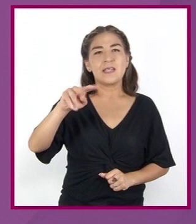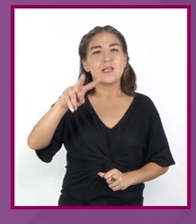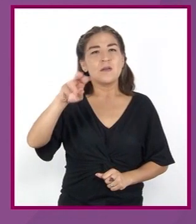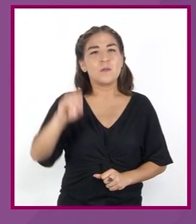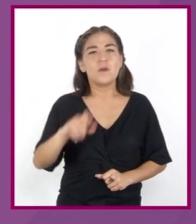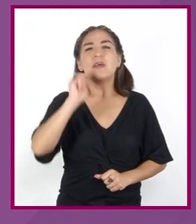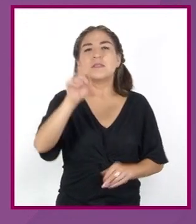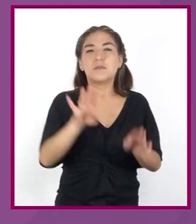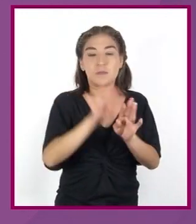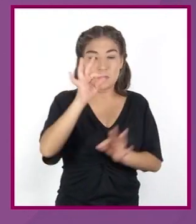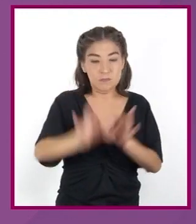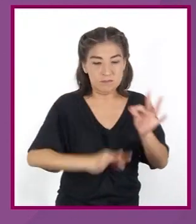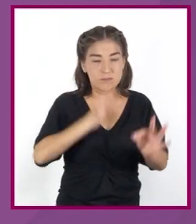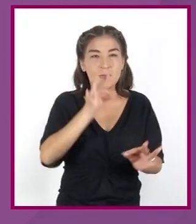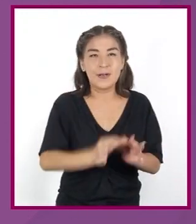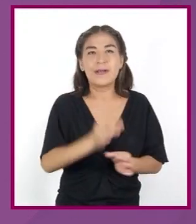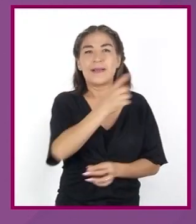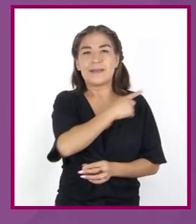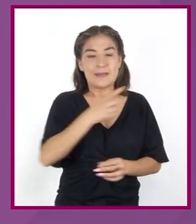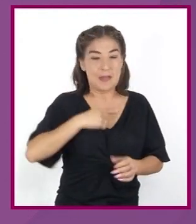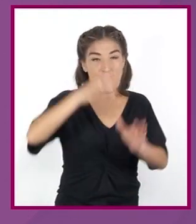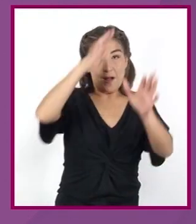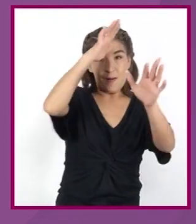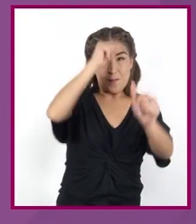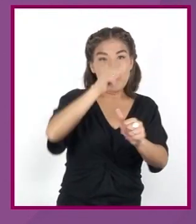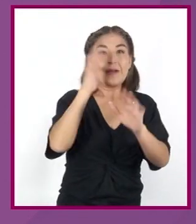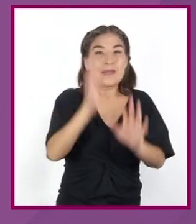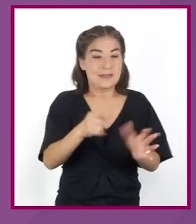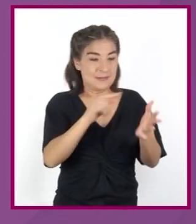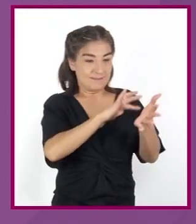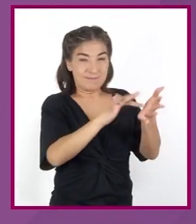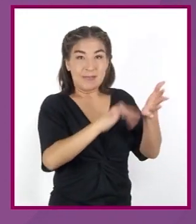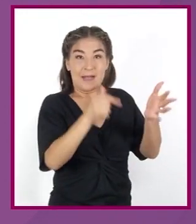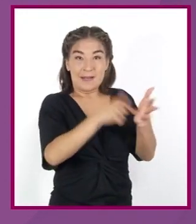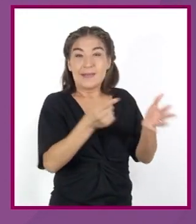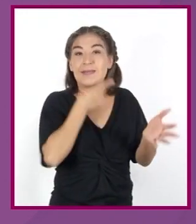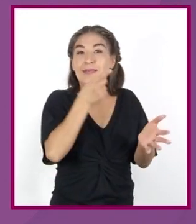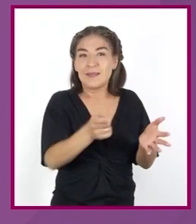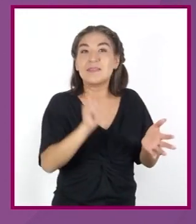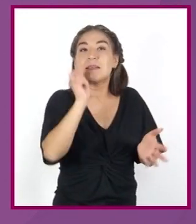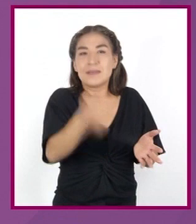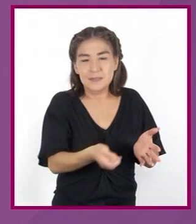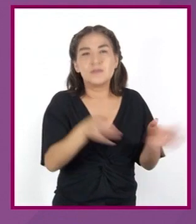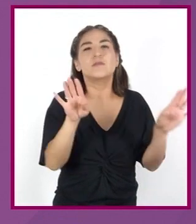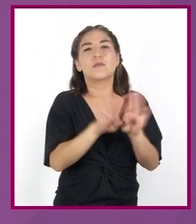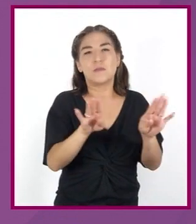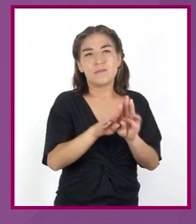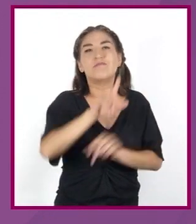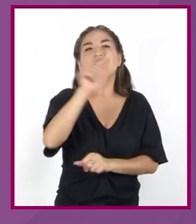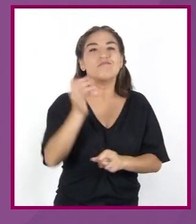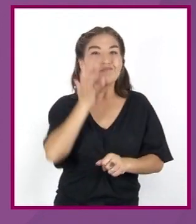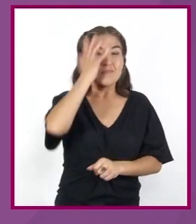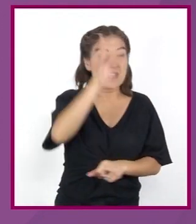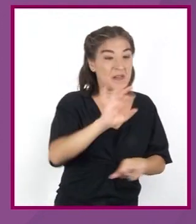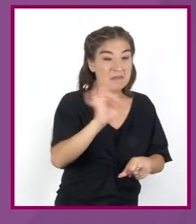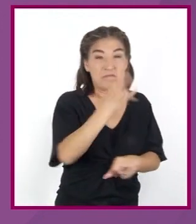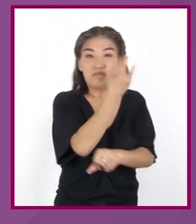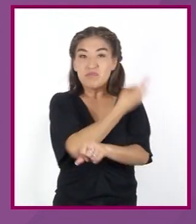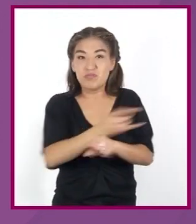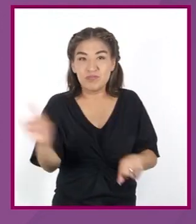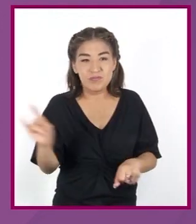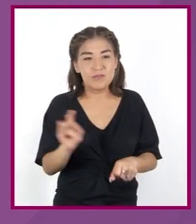que el incumplimiento de dicho convenio, de lo que ahí se establezca, va a tener unas consecuencias